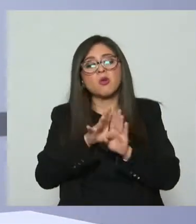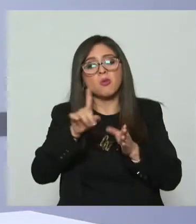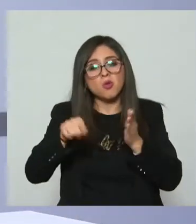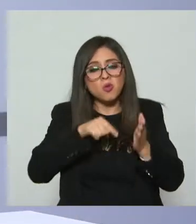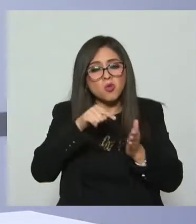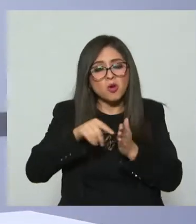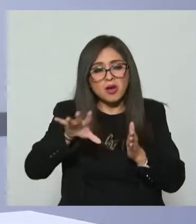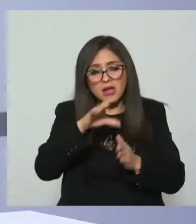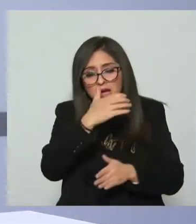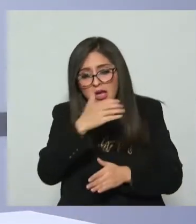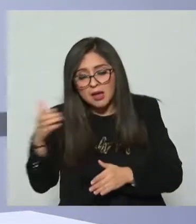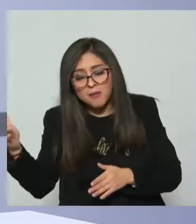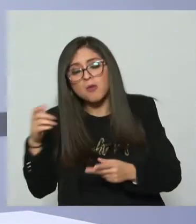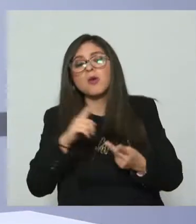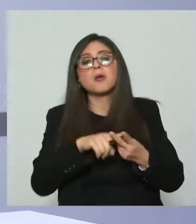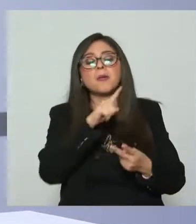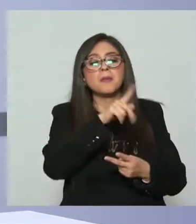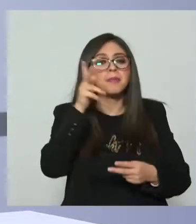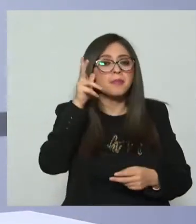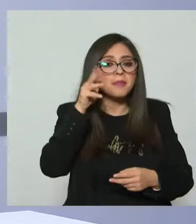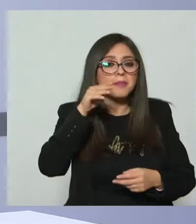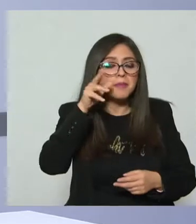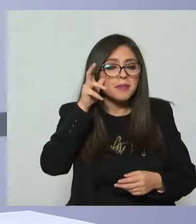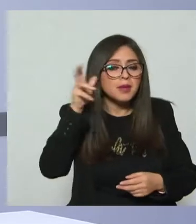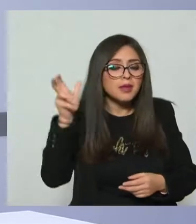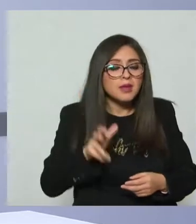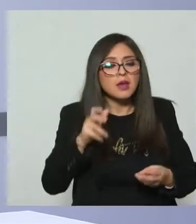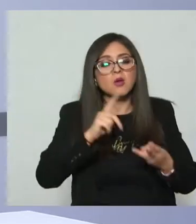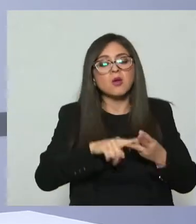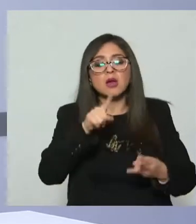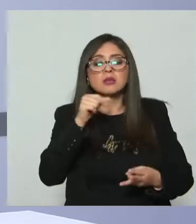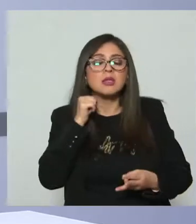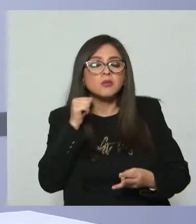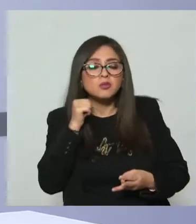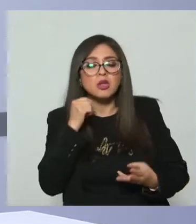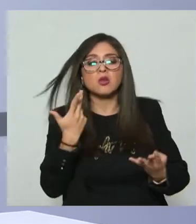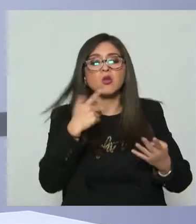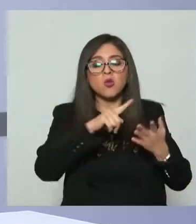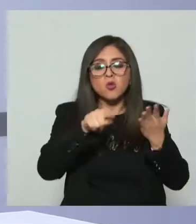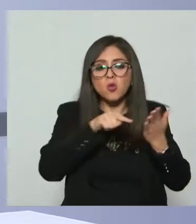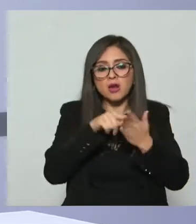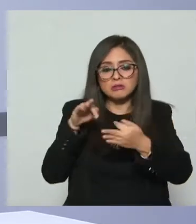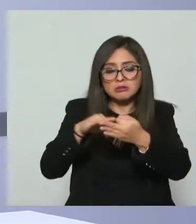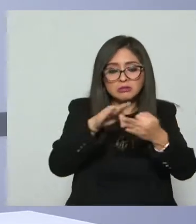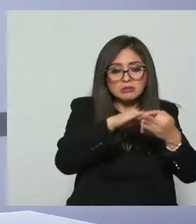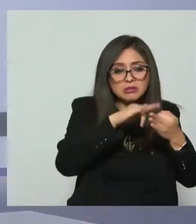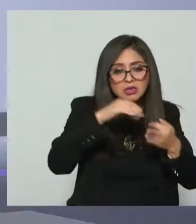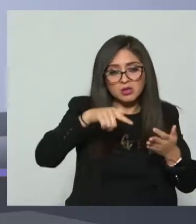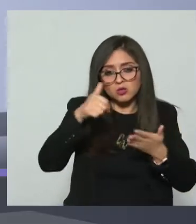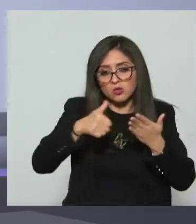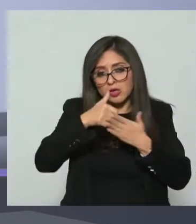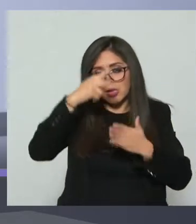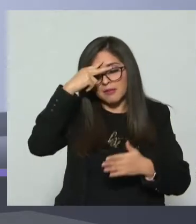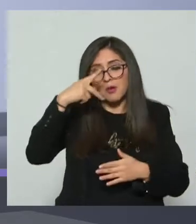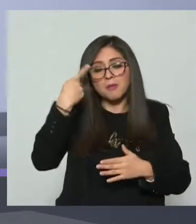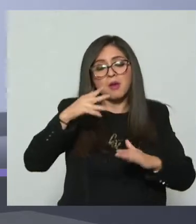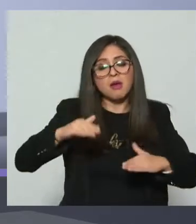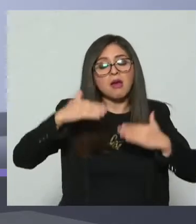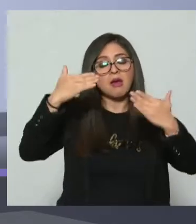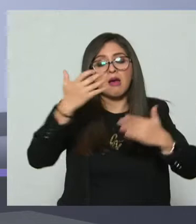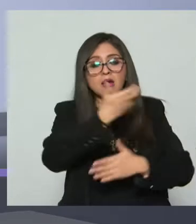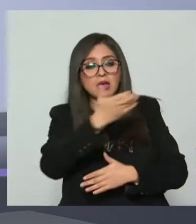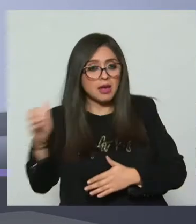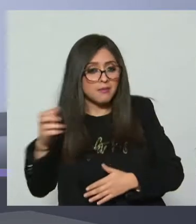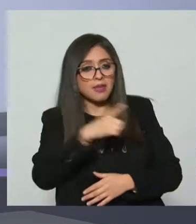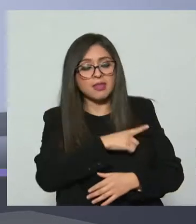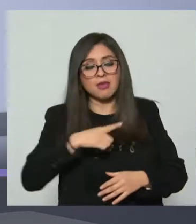Miguel Hidalgo, en Azcapotzalco, en otras zonas de la propia ciudad. Entonces es tener una visión de desarrollo